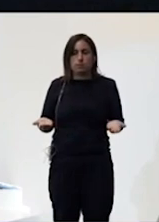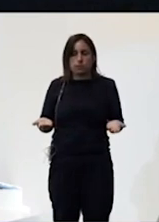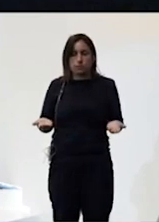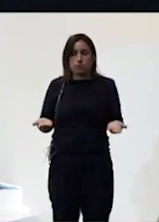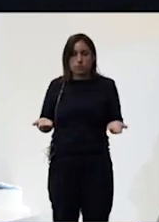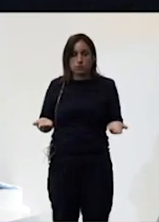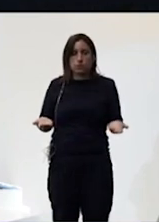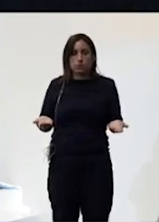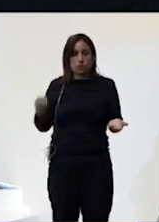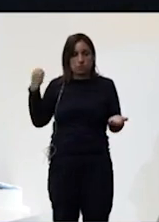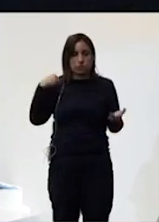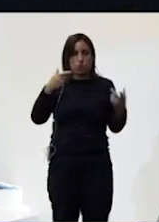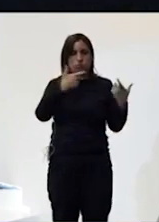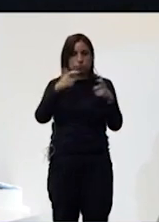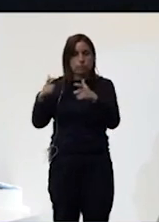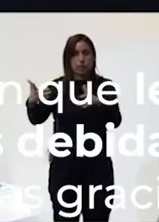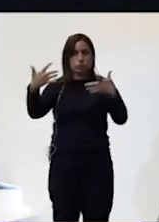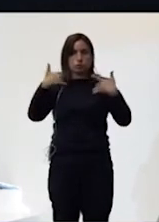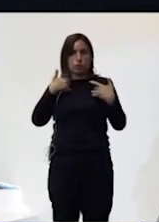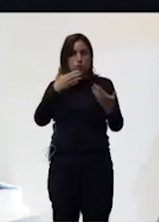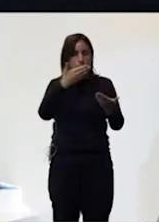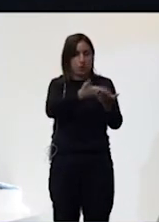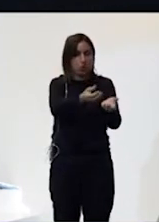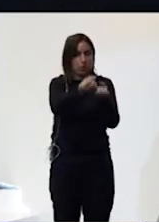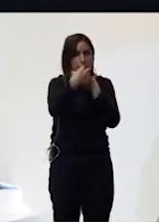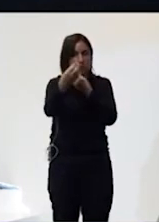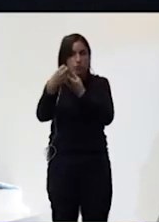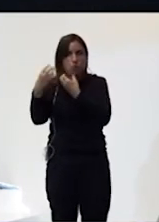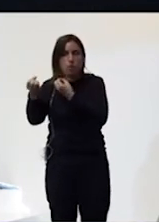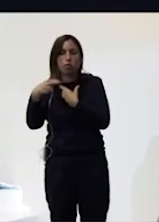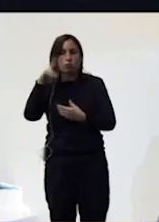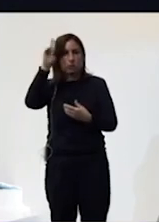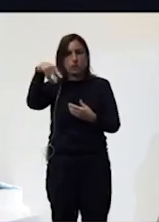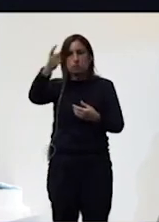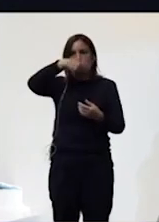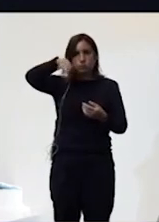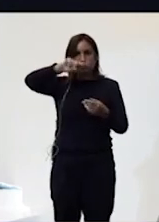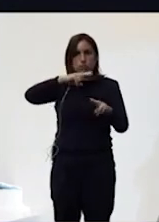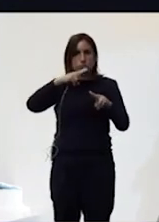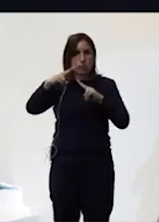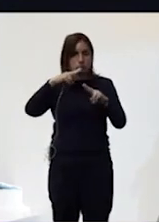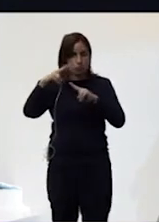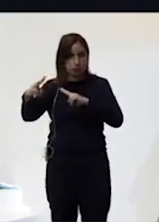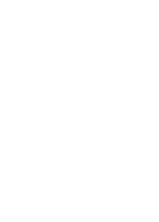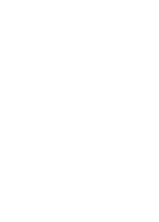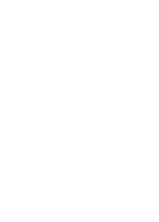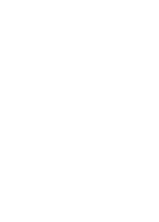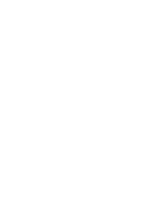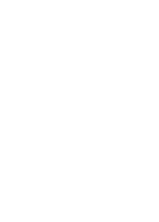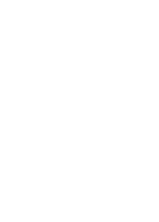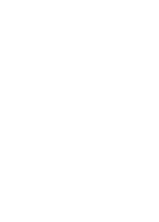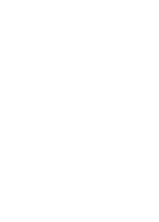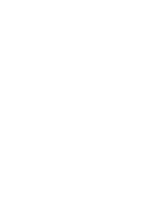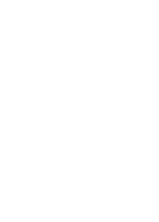unidades responsables yo sí les pediré información y les pediré también que les contesten a ustedes debidamente y por escrito. Muchas gracias.